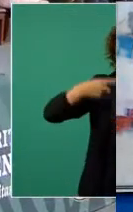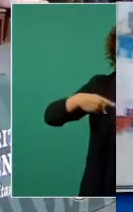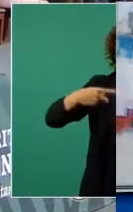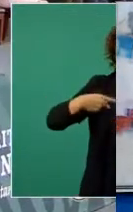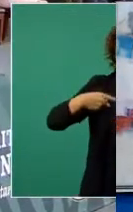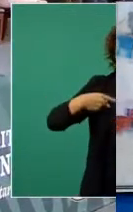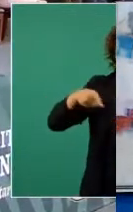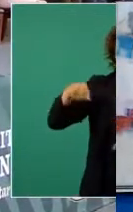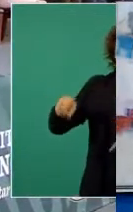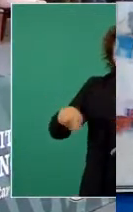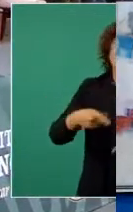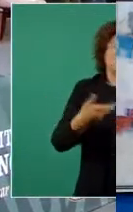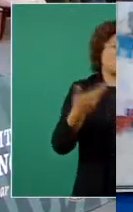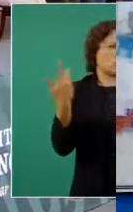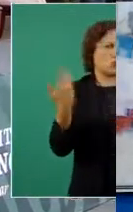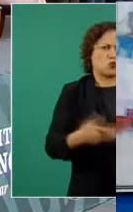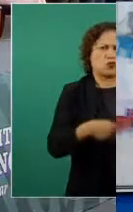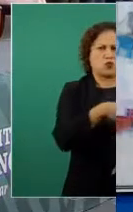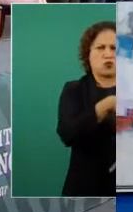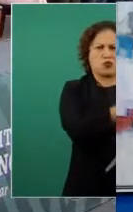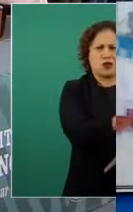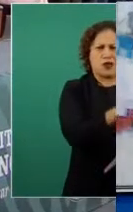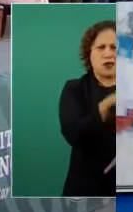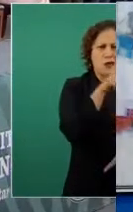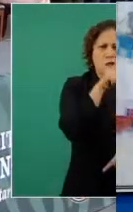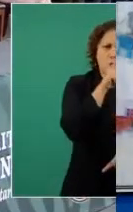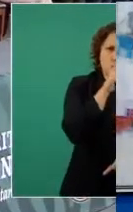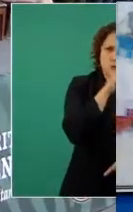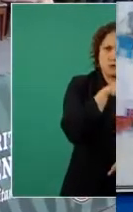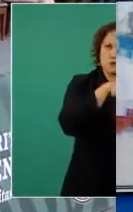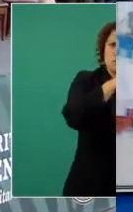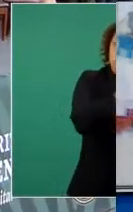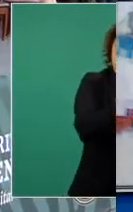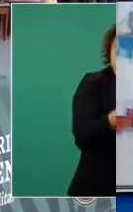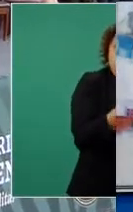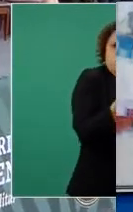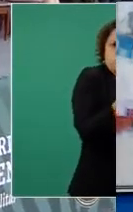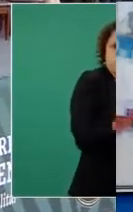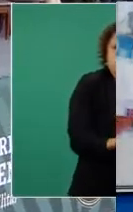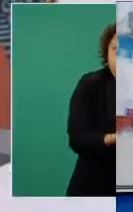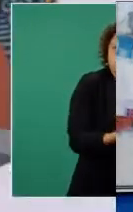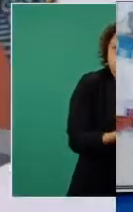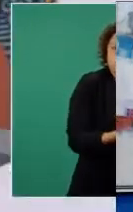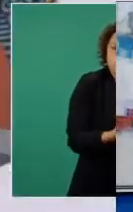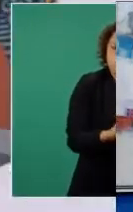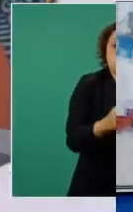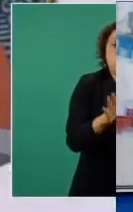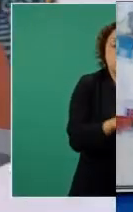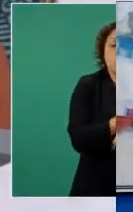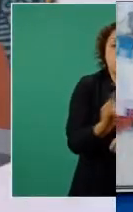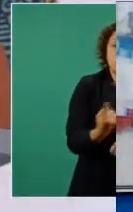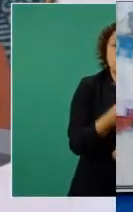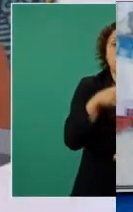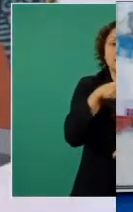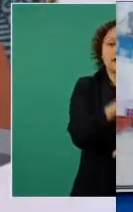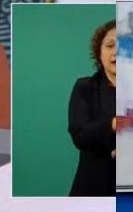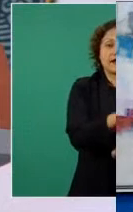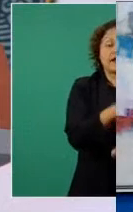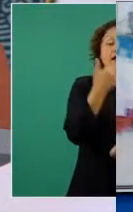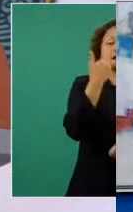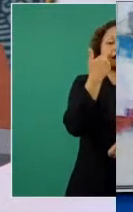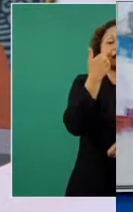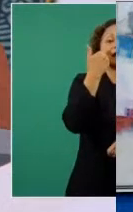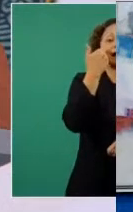nunca le perdonaron la osadía de querer igualar a los pobres con